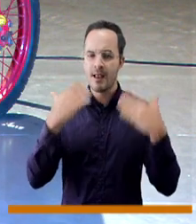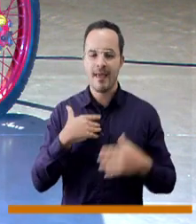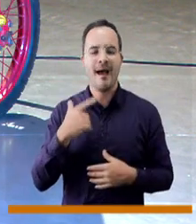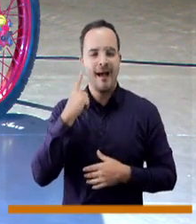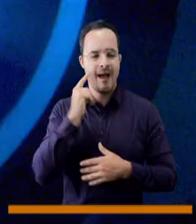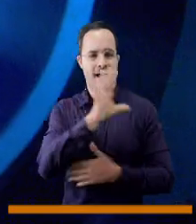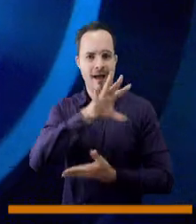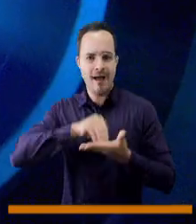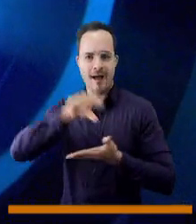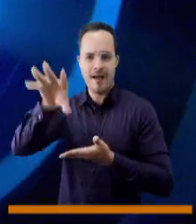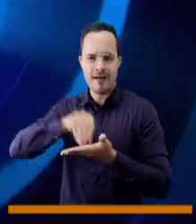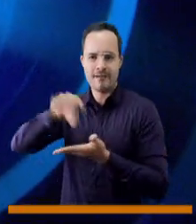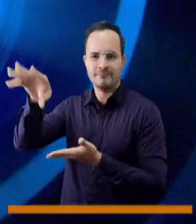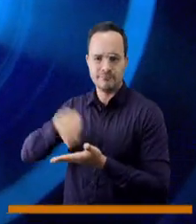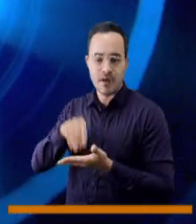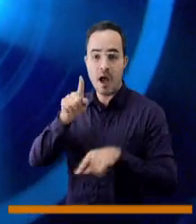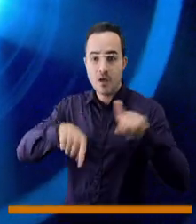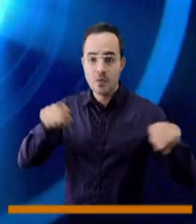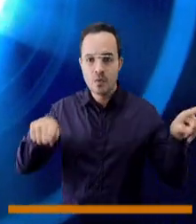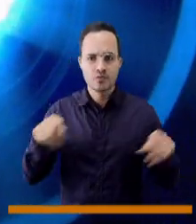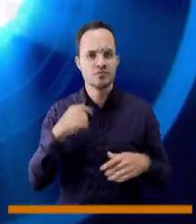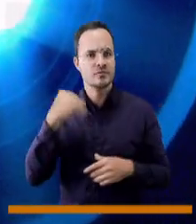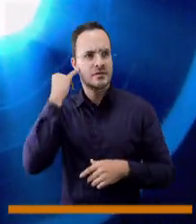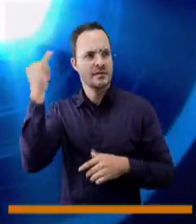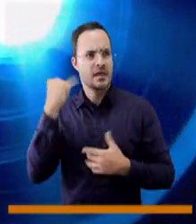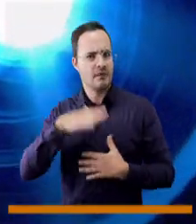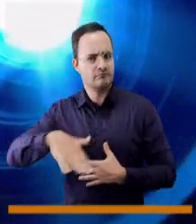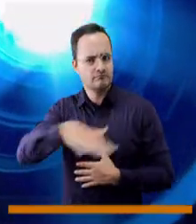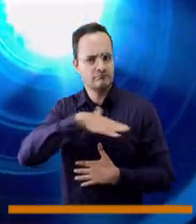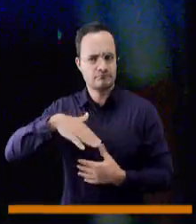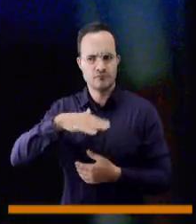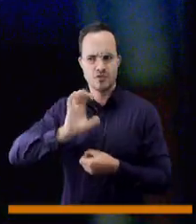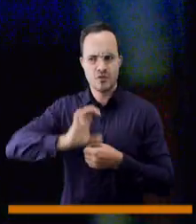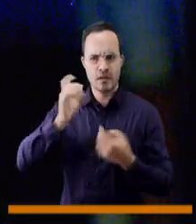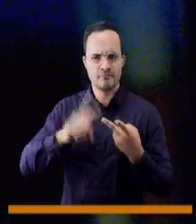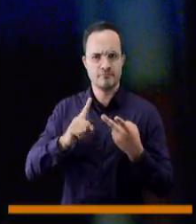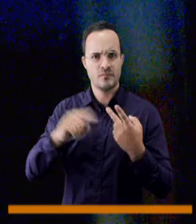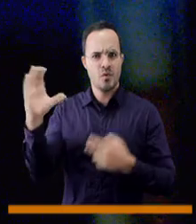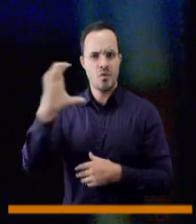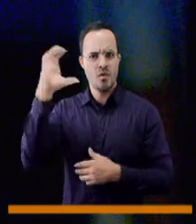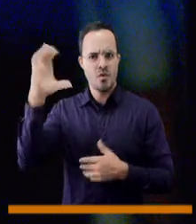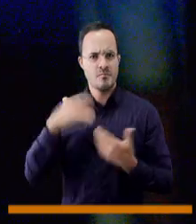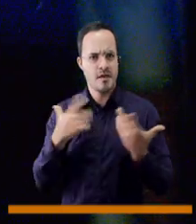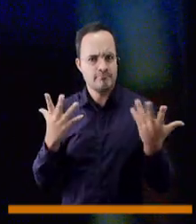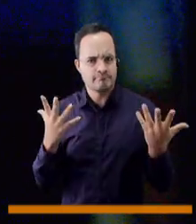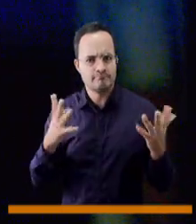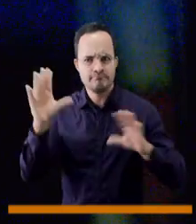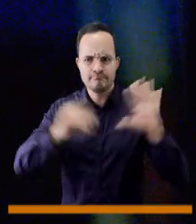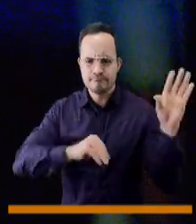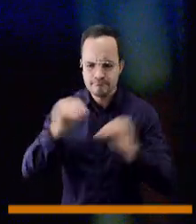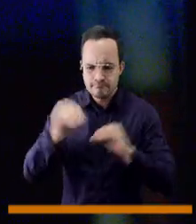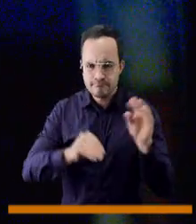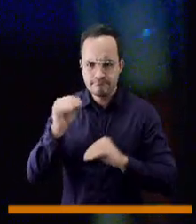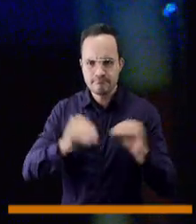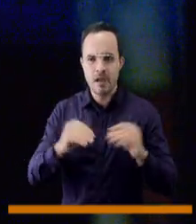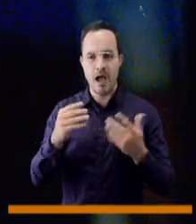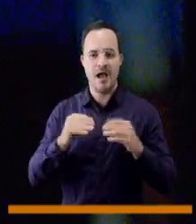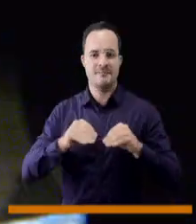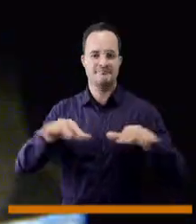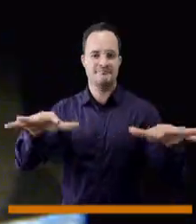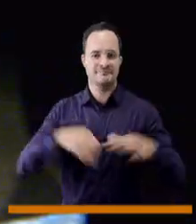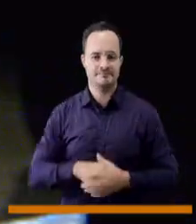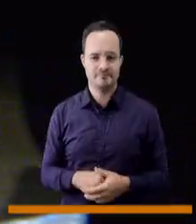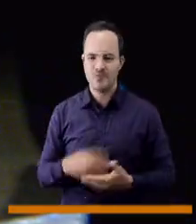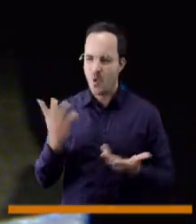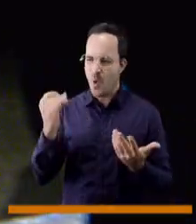que ponemos es de creadores y creadoras de la ciudad y del país. Cuéntanos ustedes cómo se proyectan en un futuro. Con